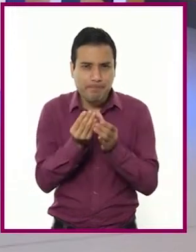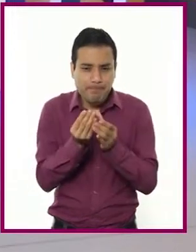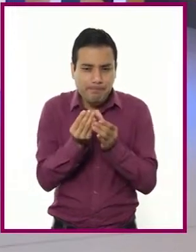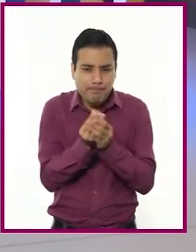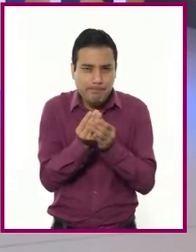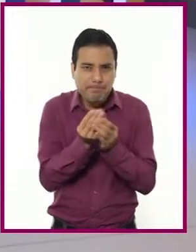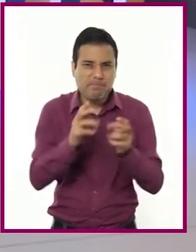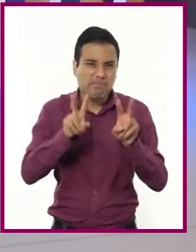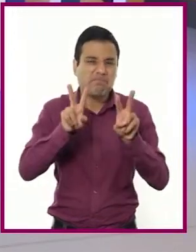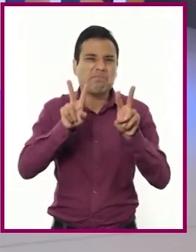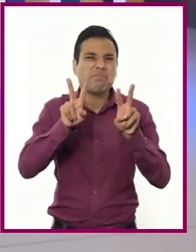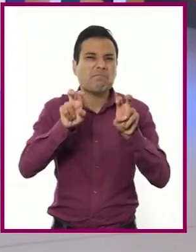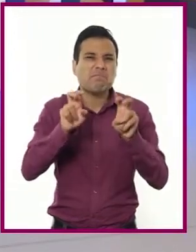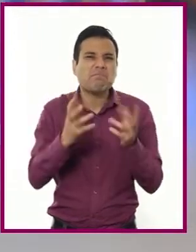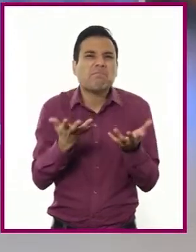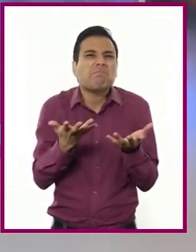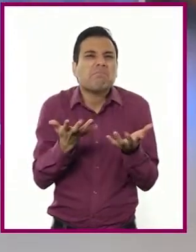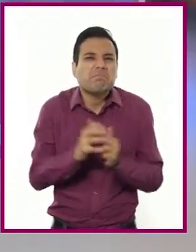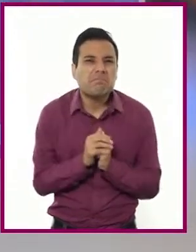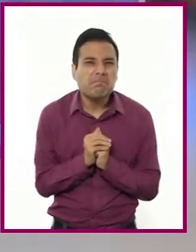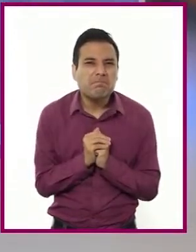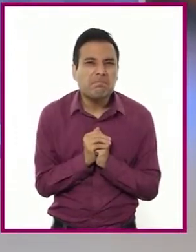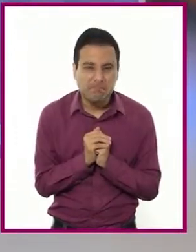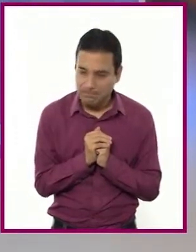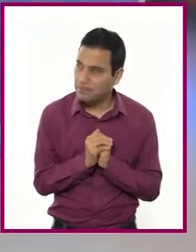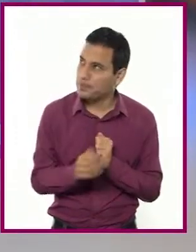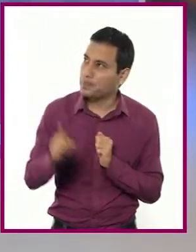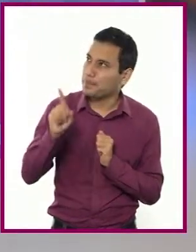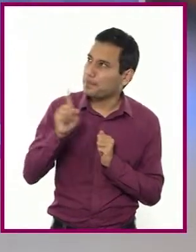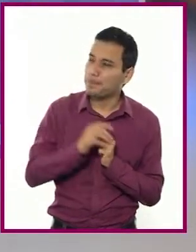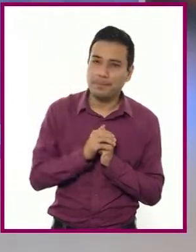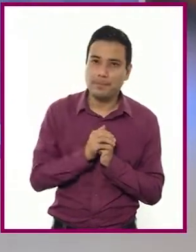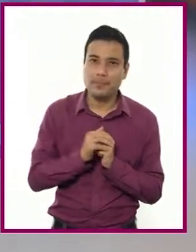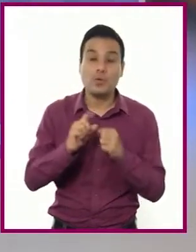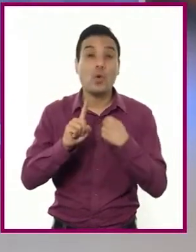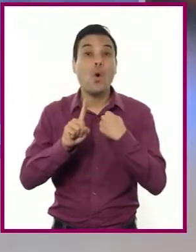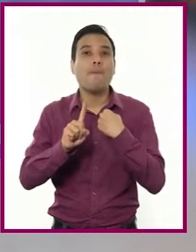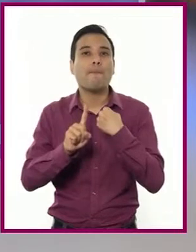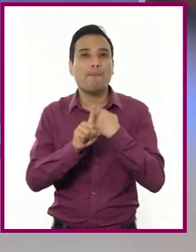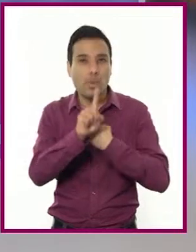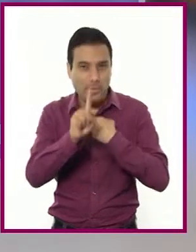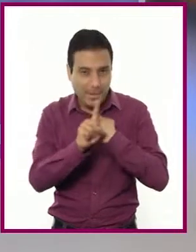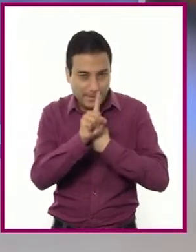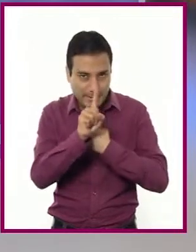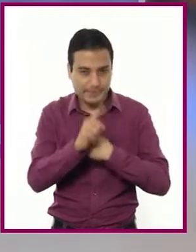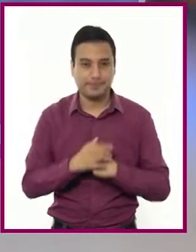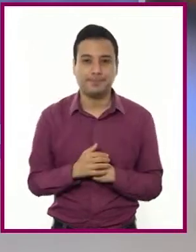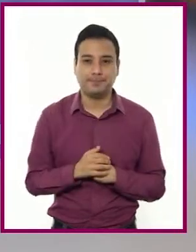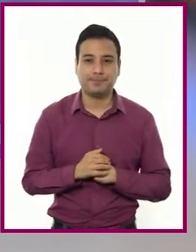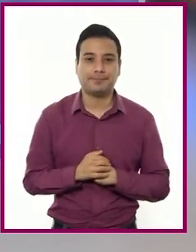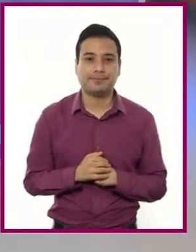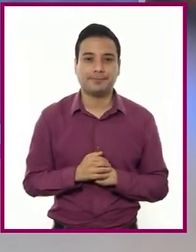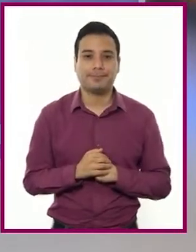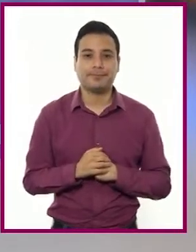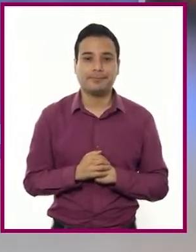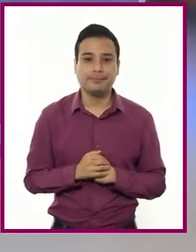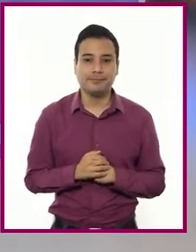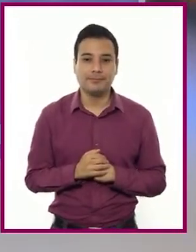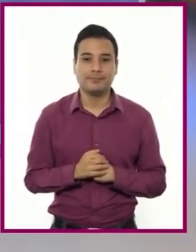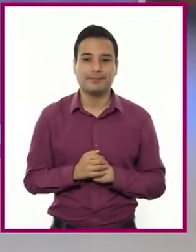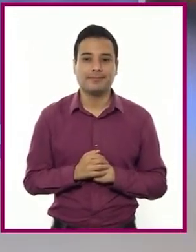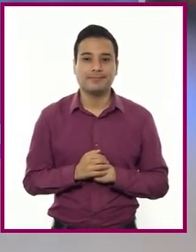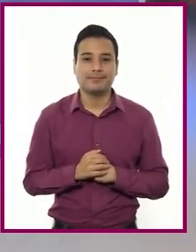continuamos estudiando el aprendizaje esperado resuelve problemas mediante la formulación y solución algebraica